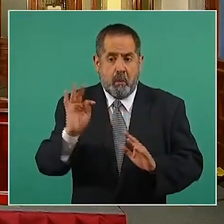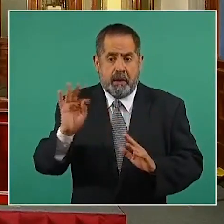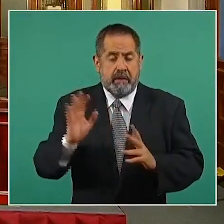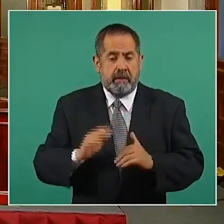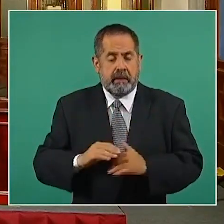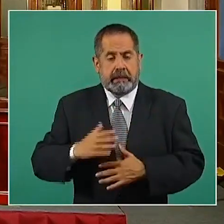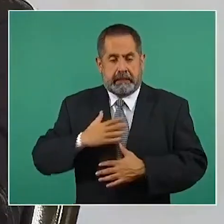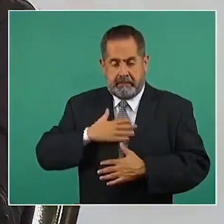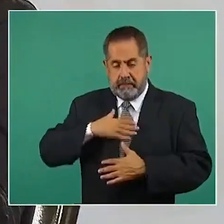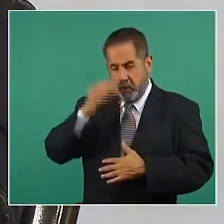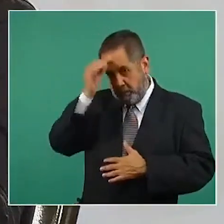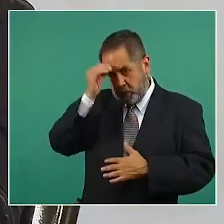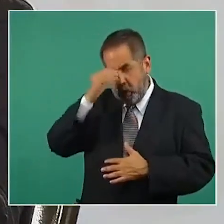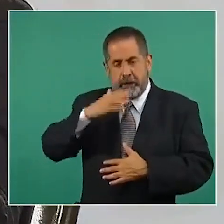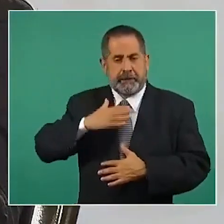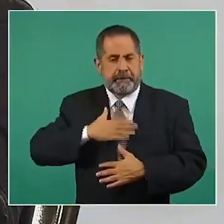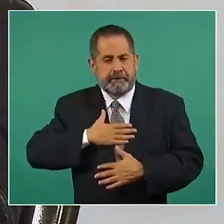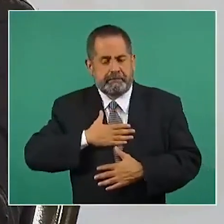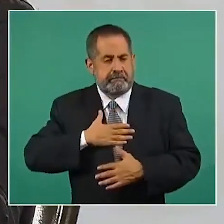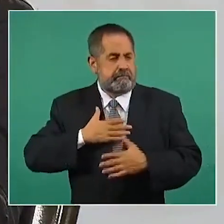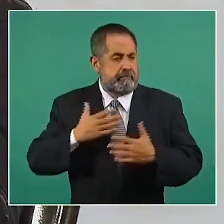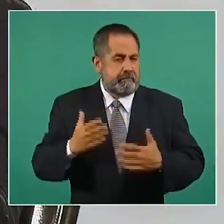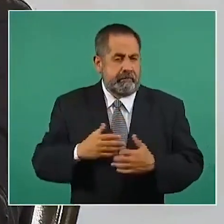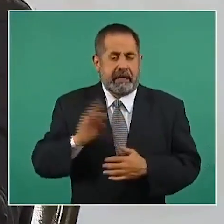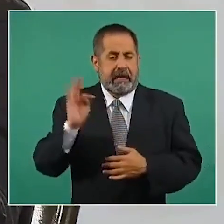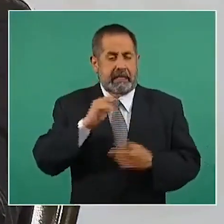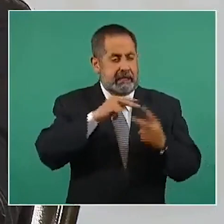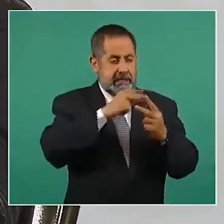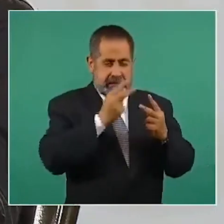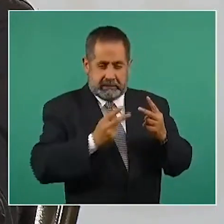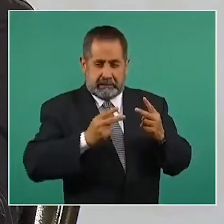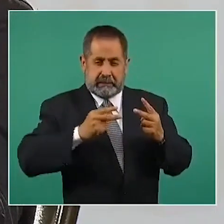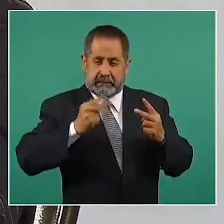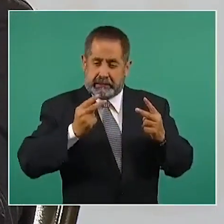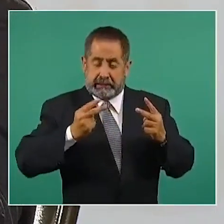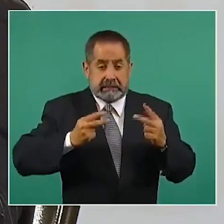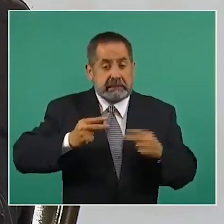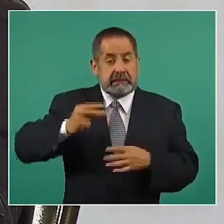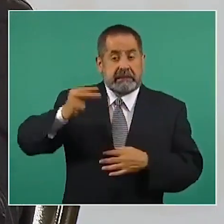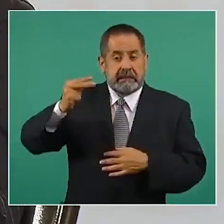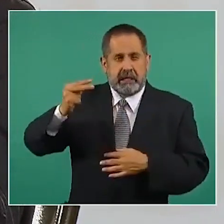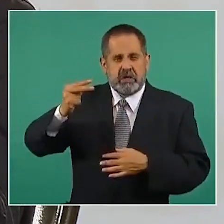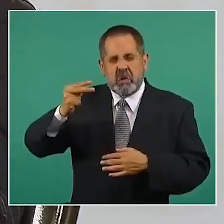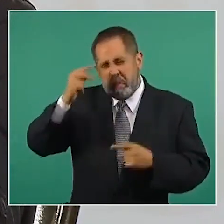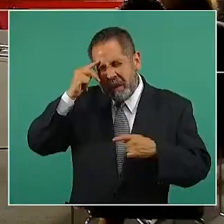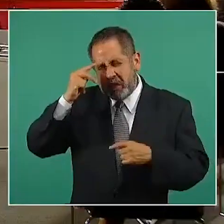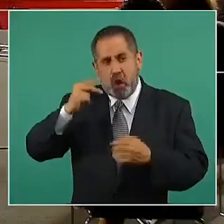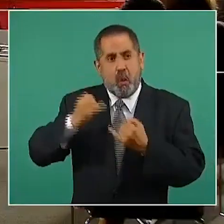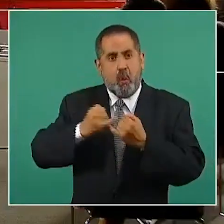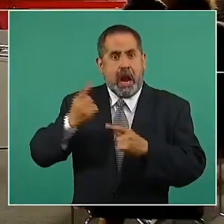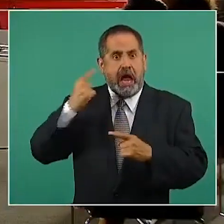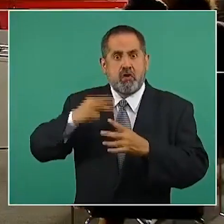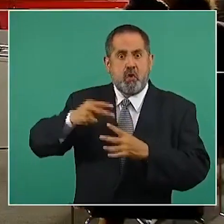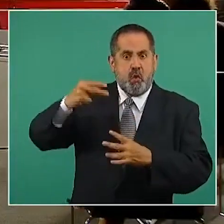En mi opinión personal, si se presenta, pienso que sería no de la magnitud de la